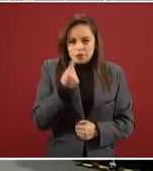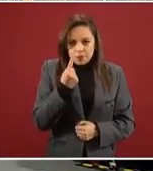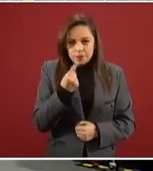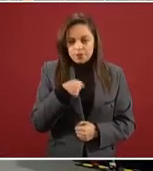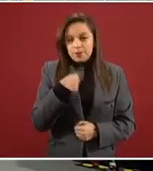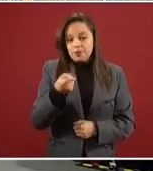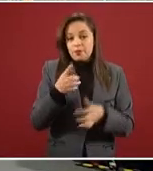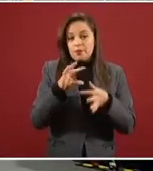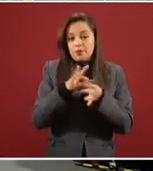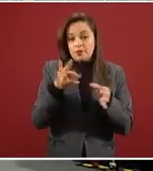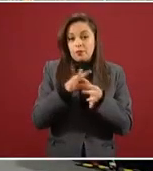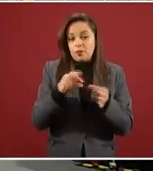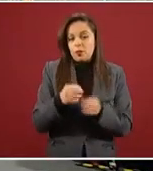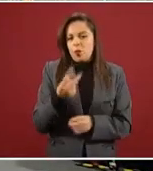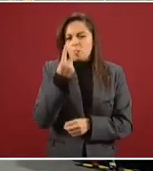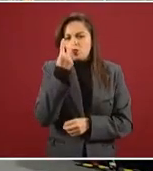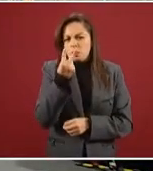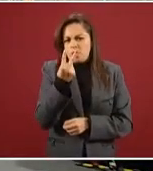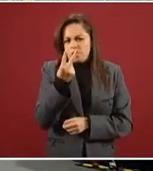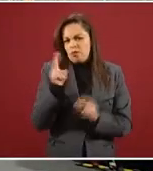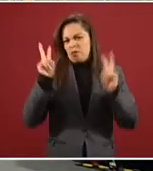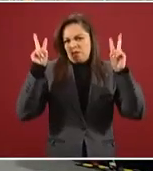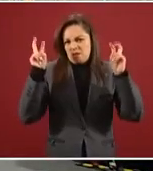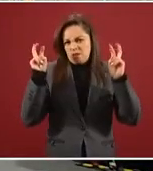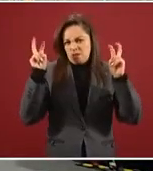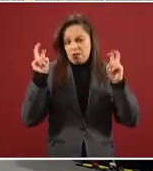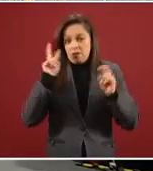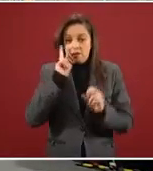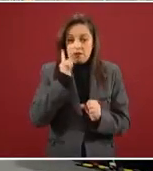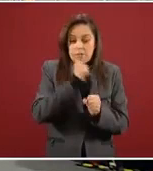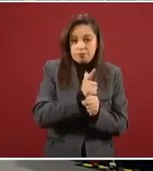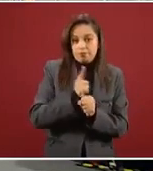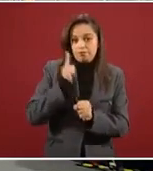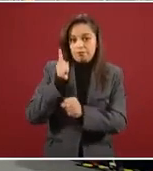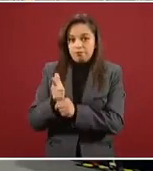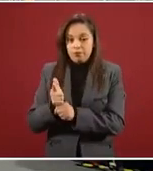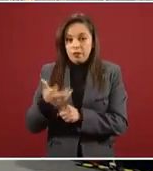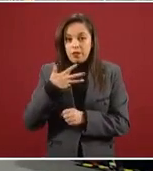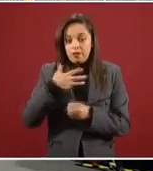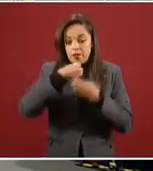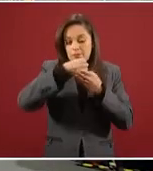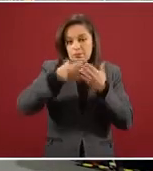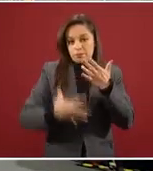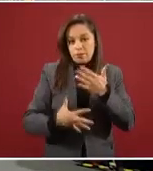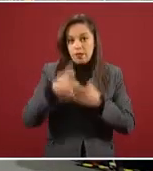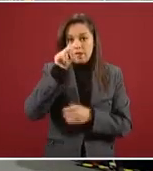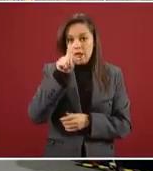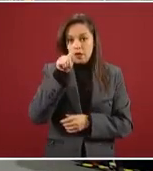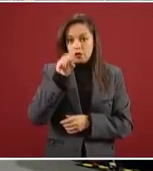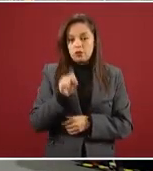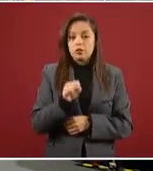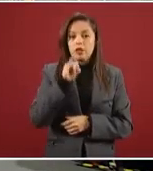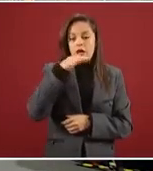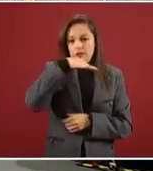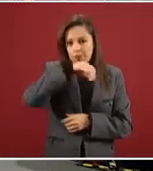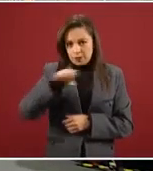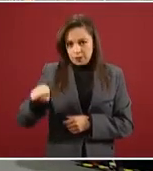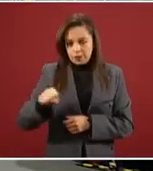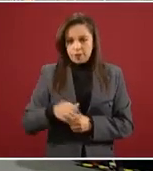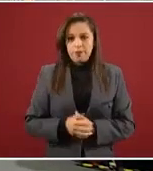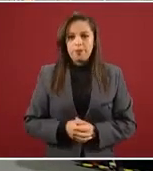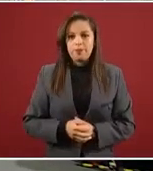aclarar dos temas, como hemos venido identificando en los datos que tiene el Instituto Mexicano del Seguro Social por el tipo